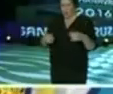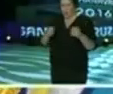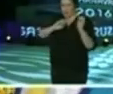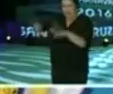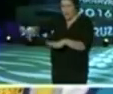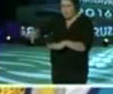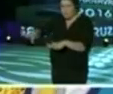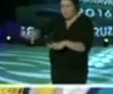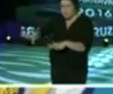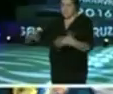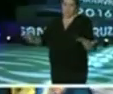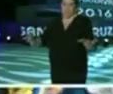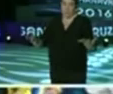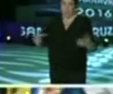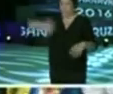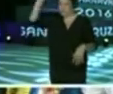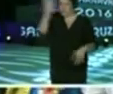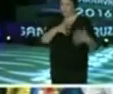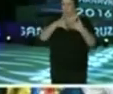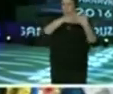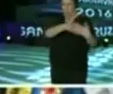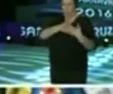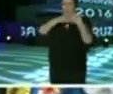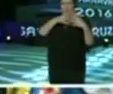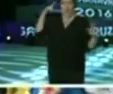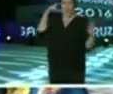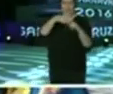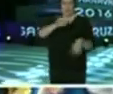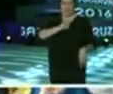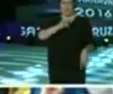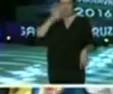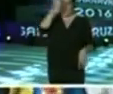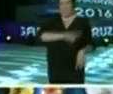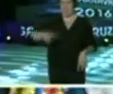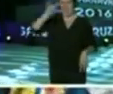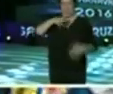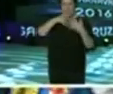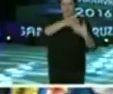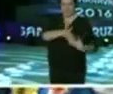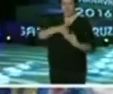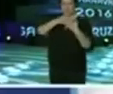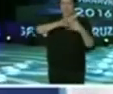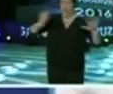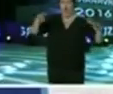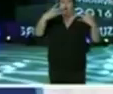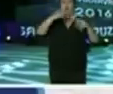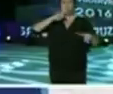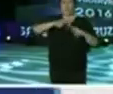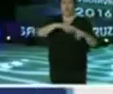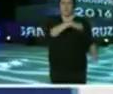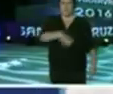esta batalla por defender la identidad canaria. Ocho nombres guanches,